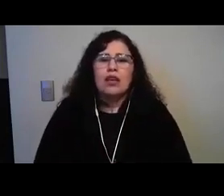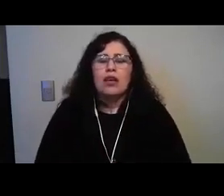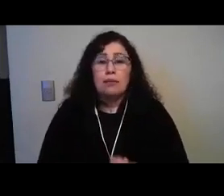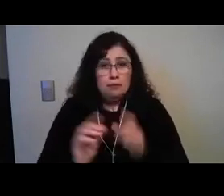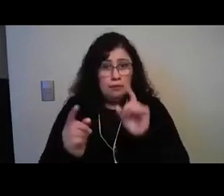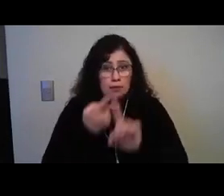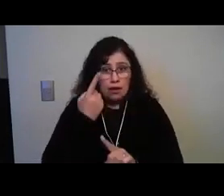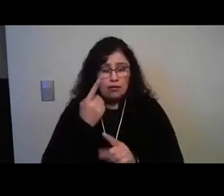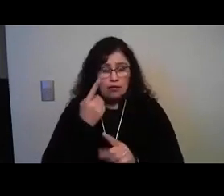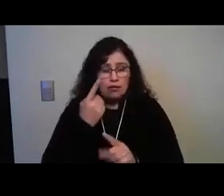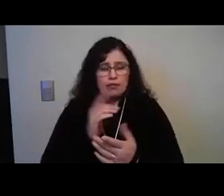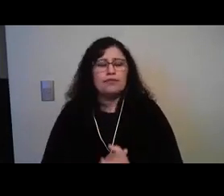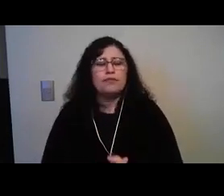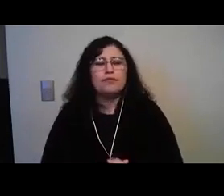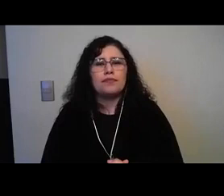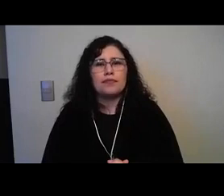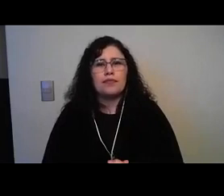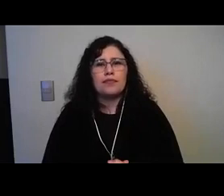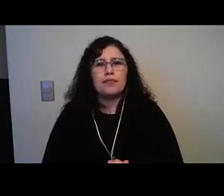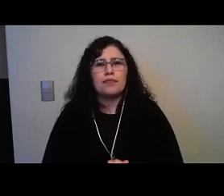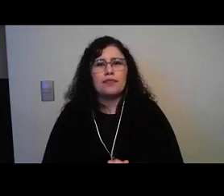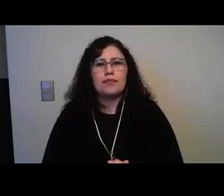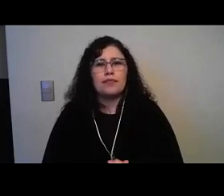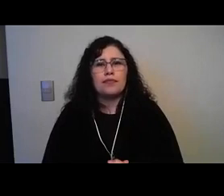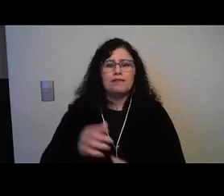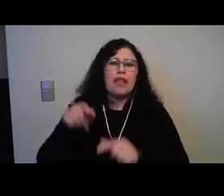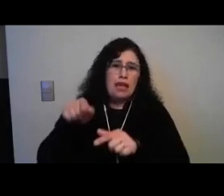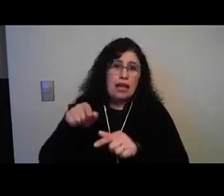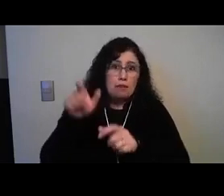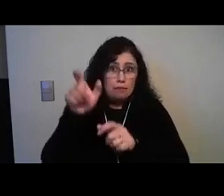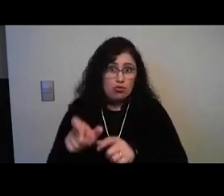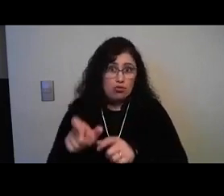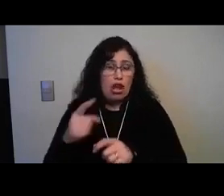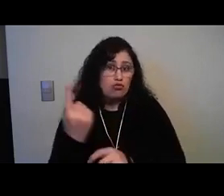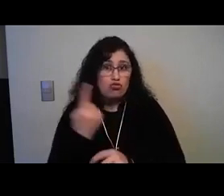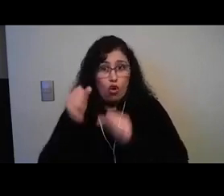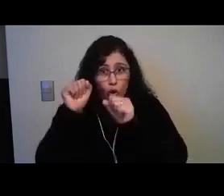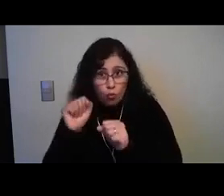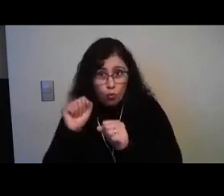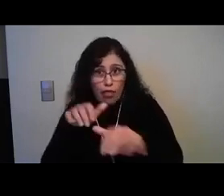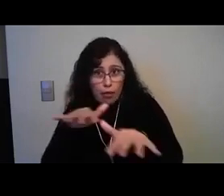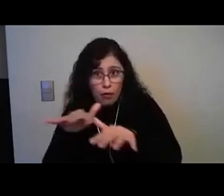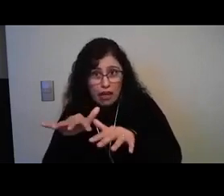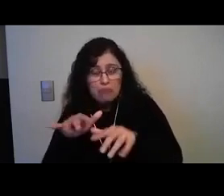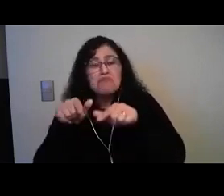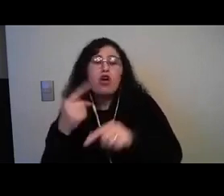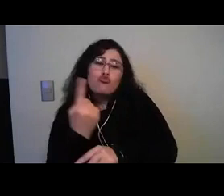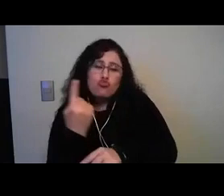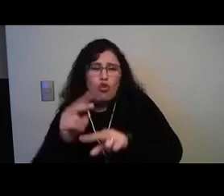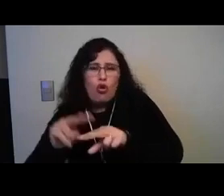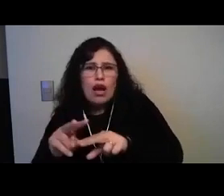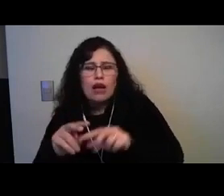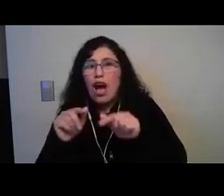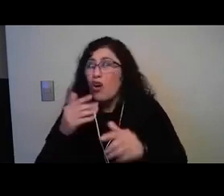primero, que el paciente se mueva, si es posible, que lo haga de forma independiente, que lo haga, ¿cierto? Si esa actividad significa